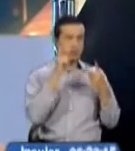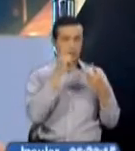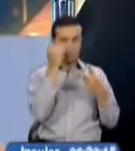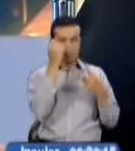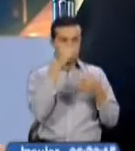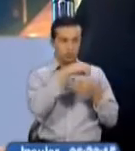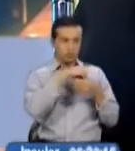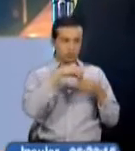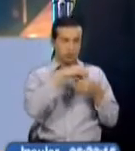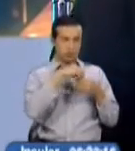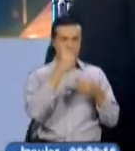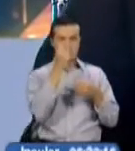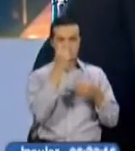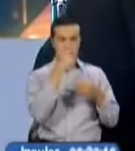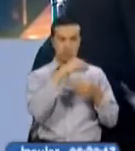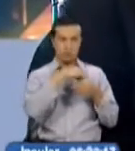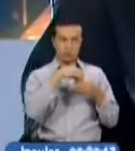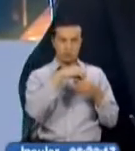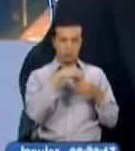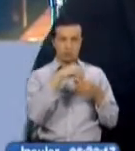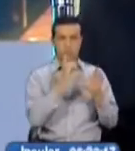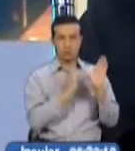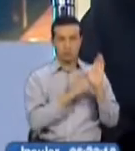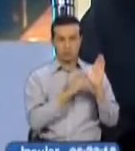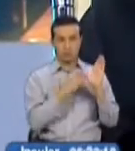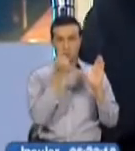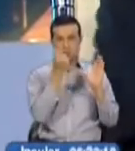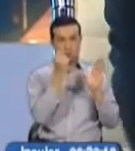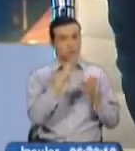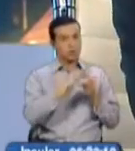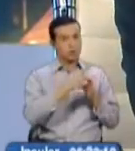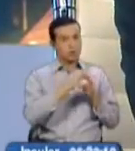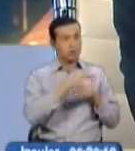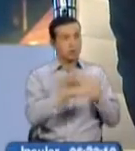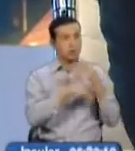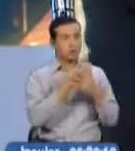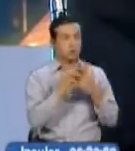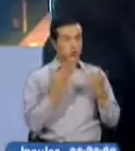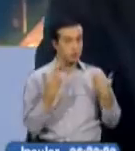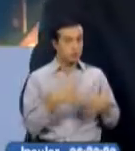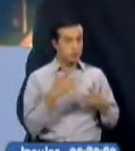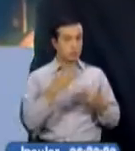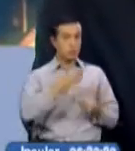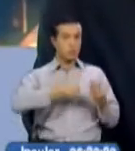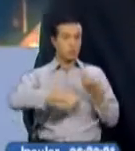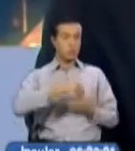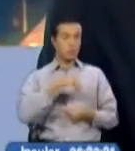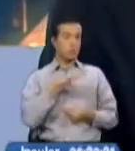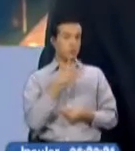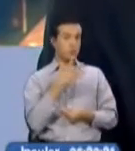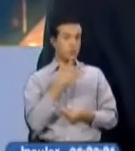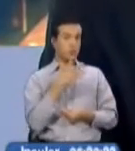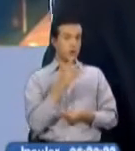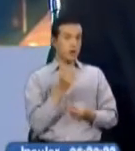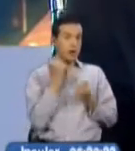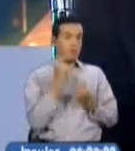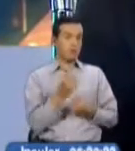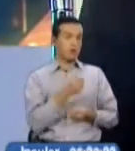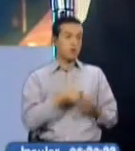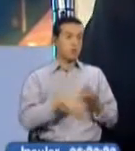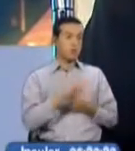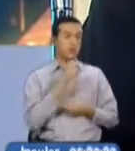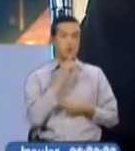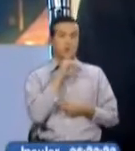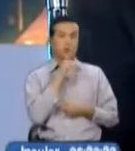salir el fondo es el capital semilla es un ente es un capital de riesgo que es prácticamente no reembolsable a la